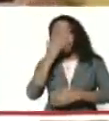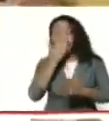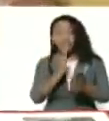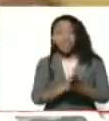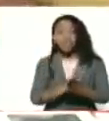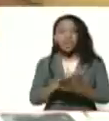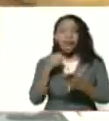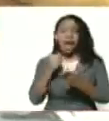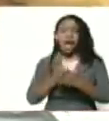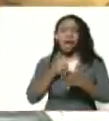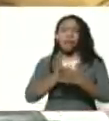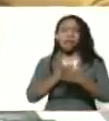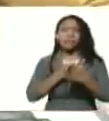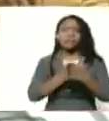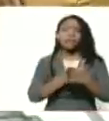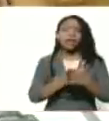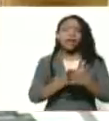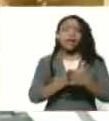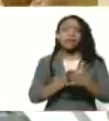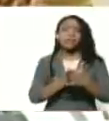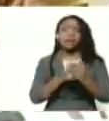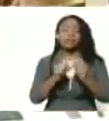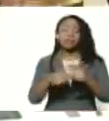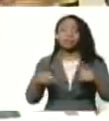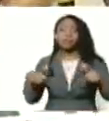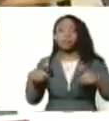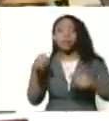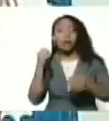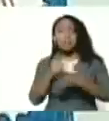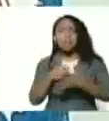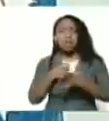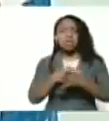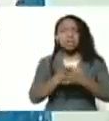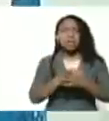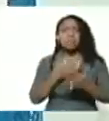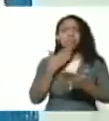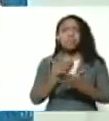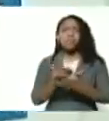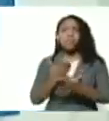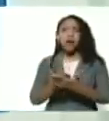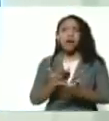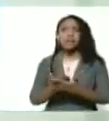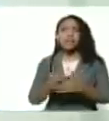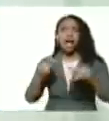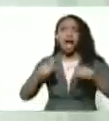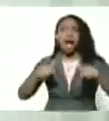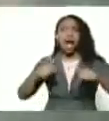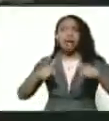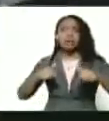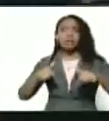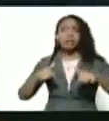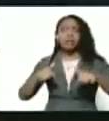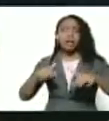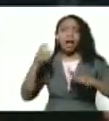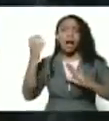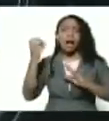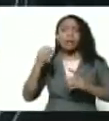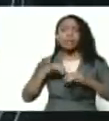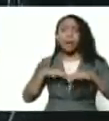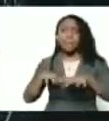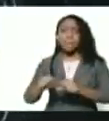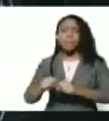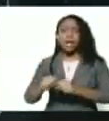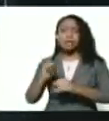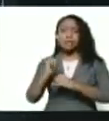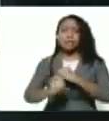de una batalla que es tremenda, una batalla que, bueno, se ha propuesto aquí el capitalismo